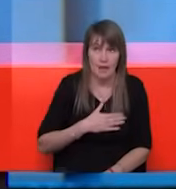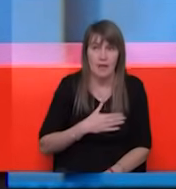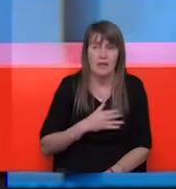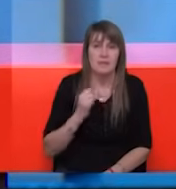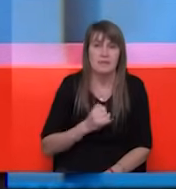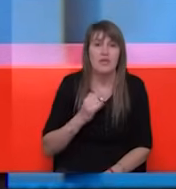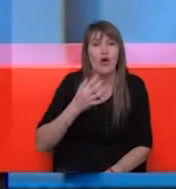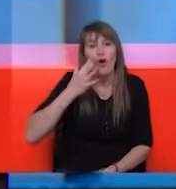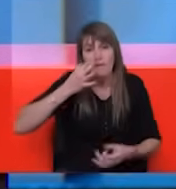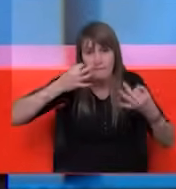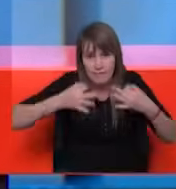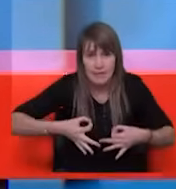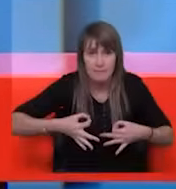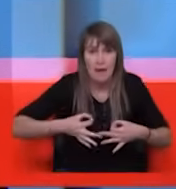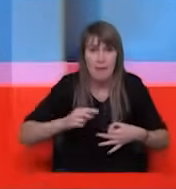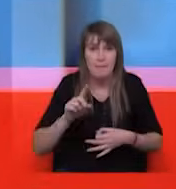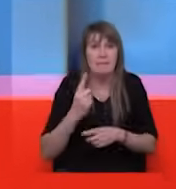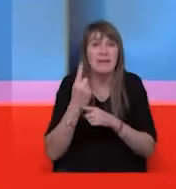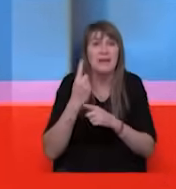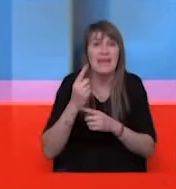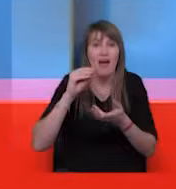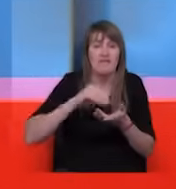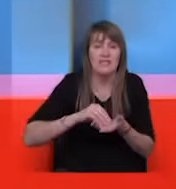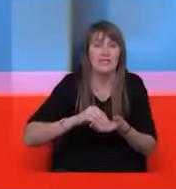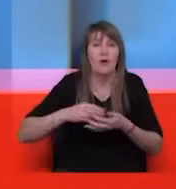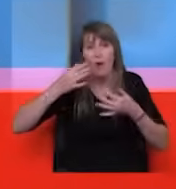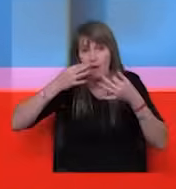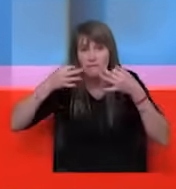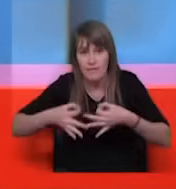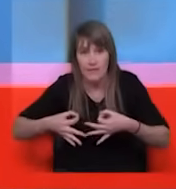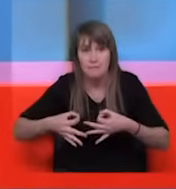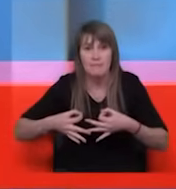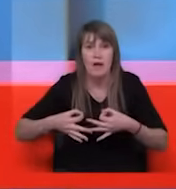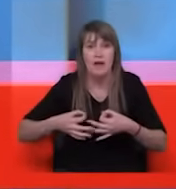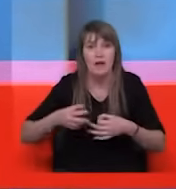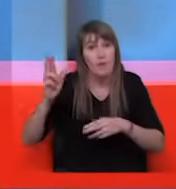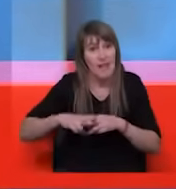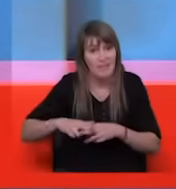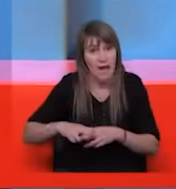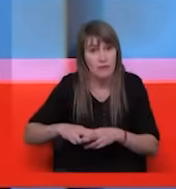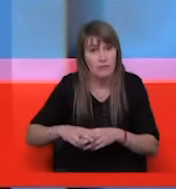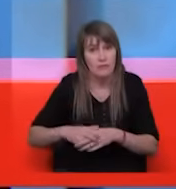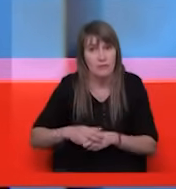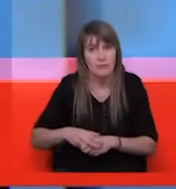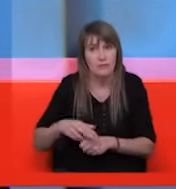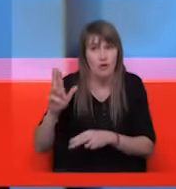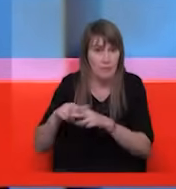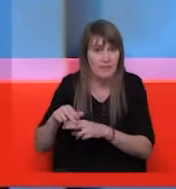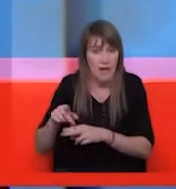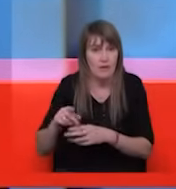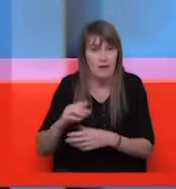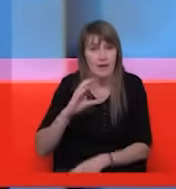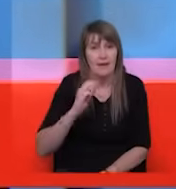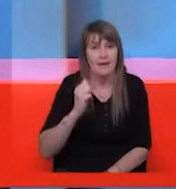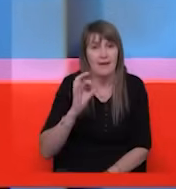la confirmación, fue la primera vez que tuve la confirmación de que lo habían matado a Weber